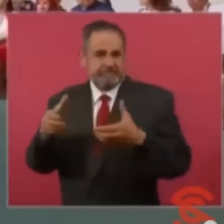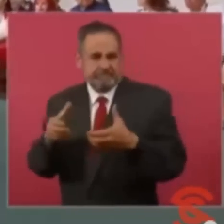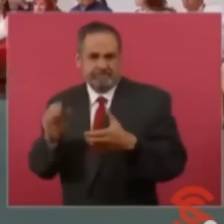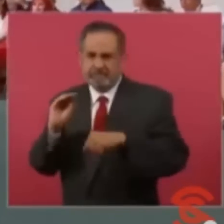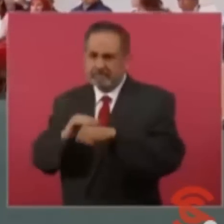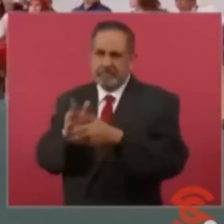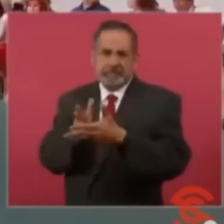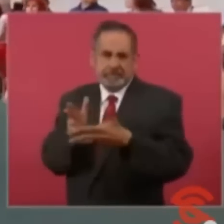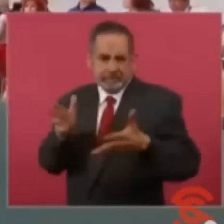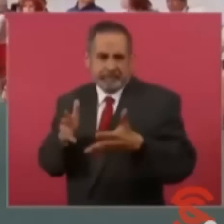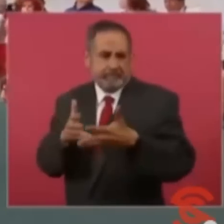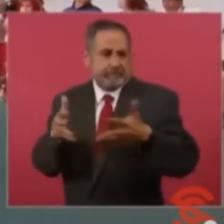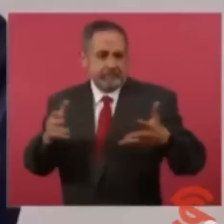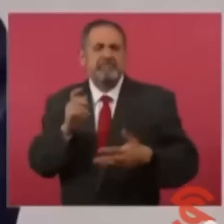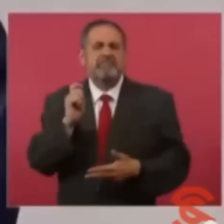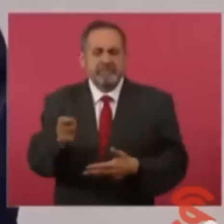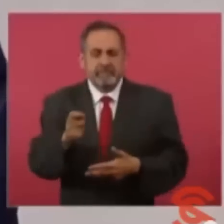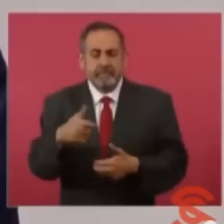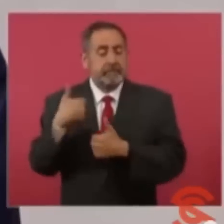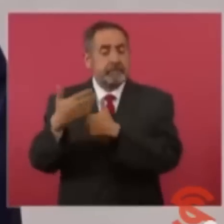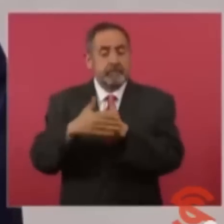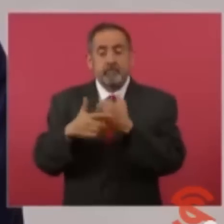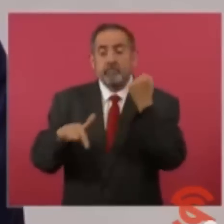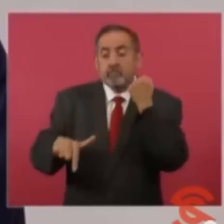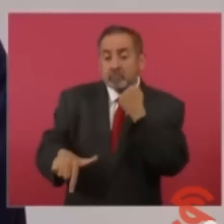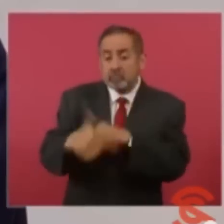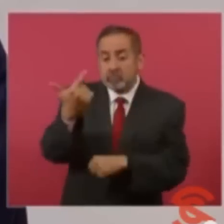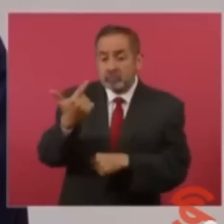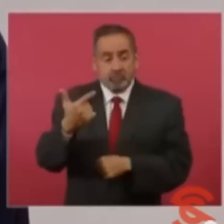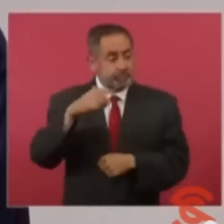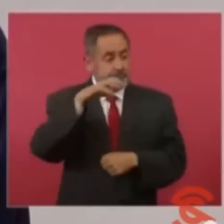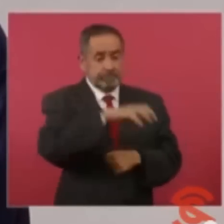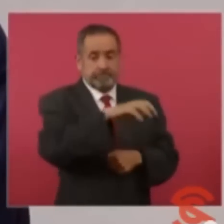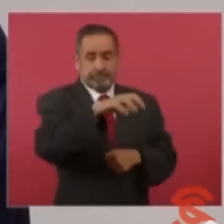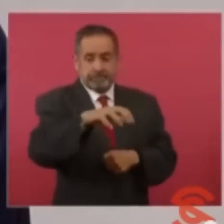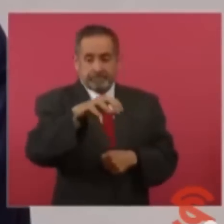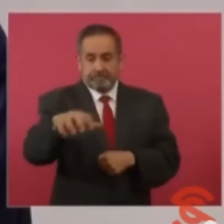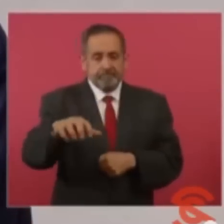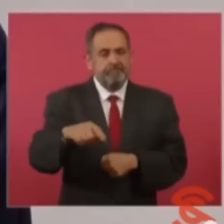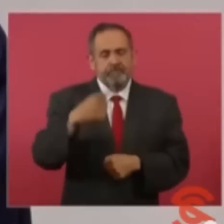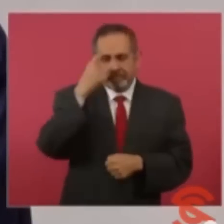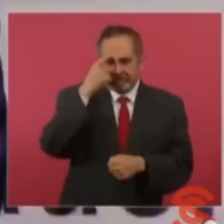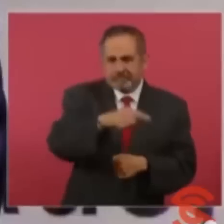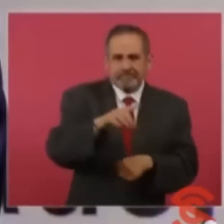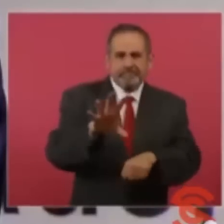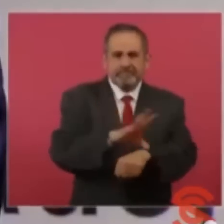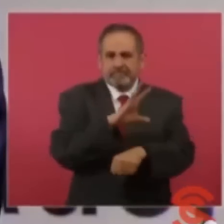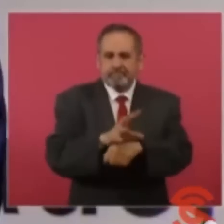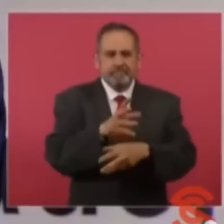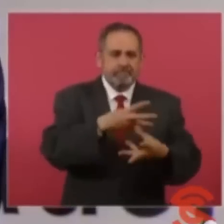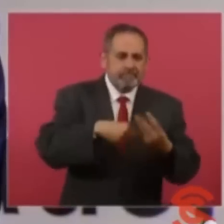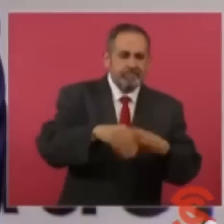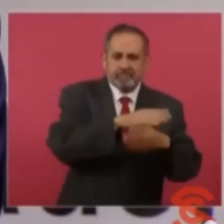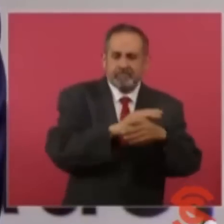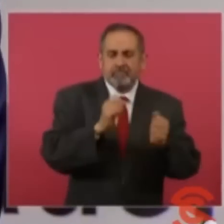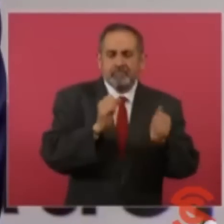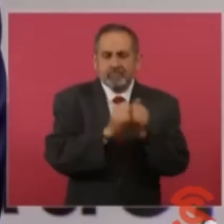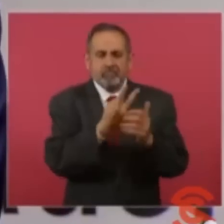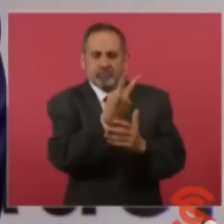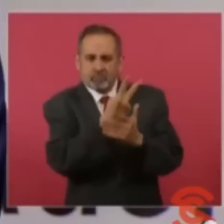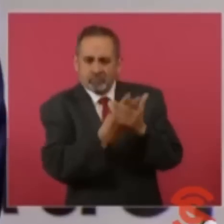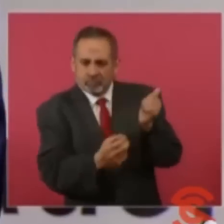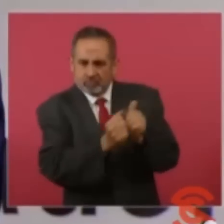incluye la construcción de 12 plantas de ciclo combinado, una